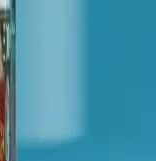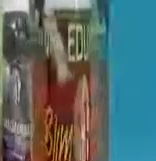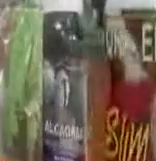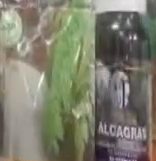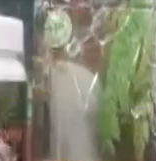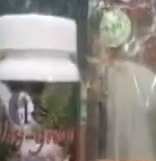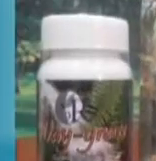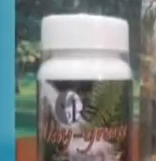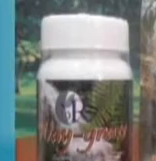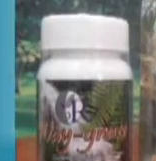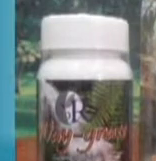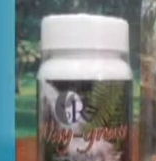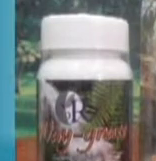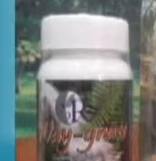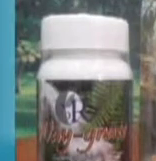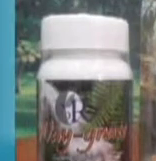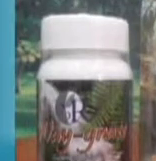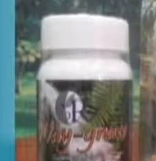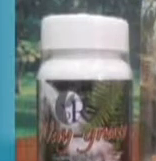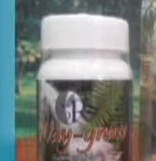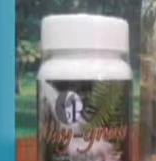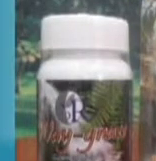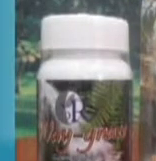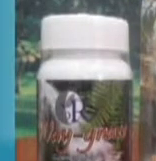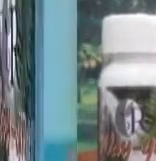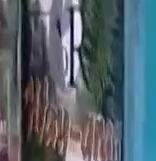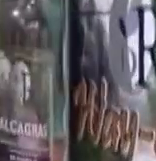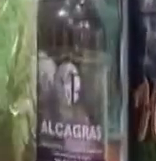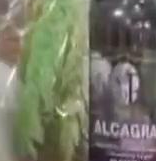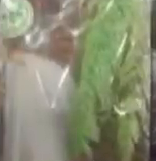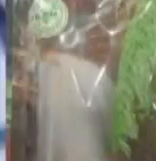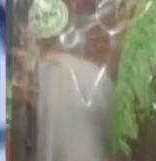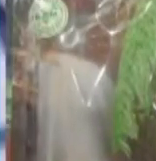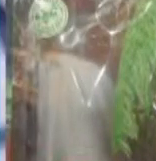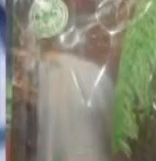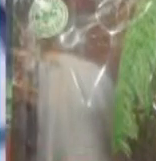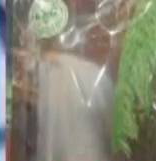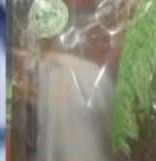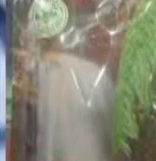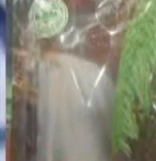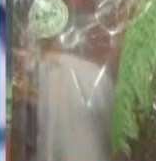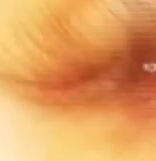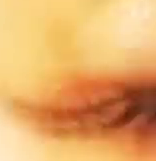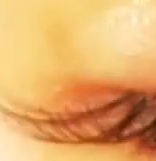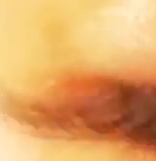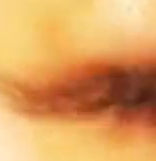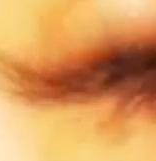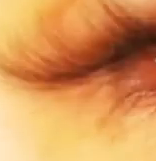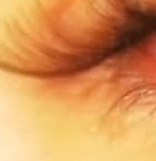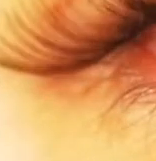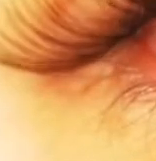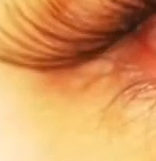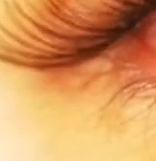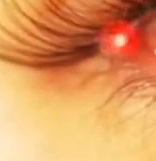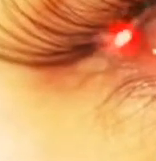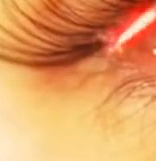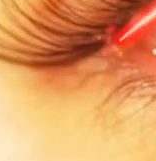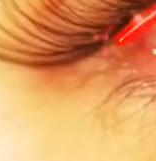de la comida, una manera saludable de pérdida de peso. Quida adelgazante, Dr. Rojas.